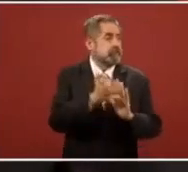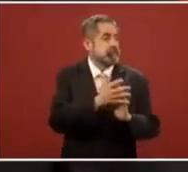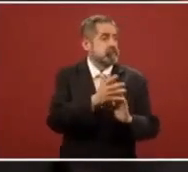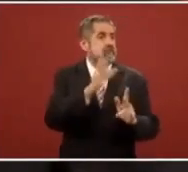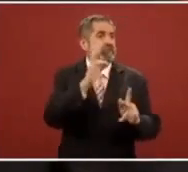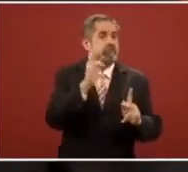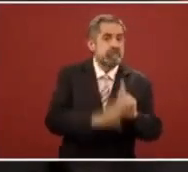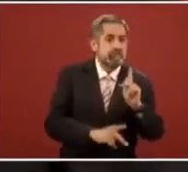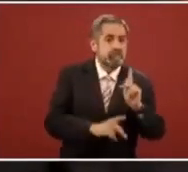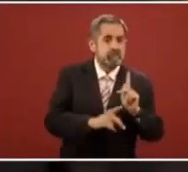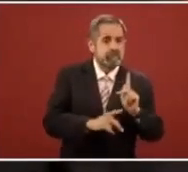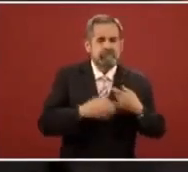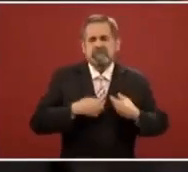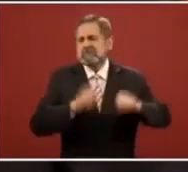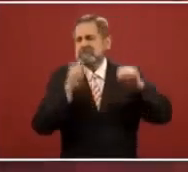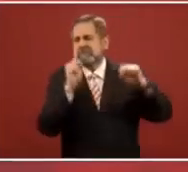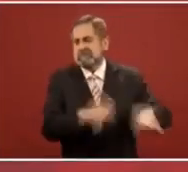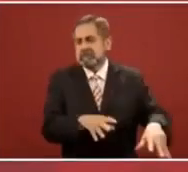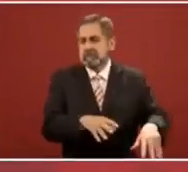que